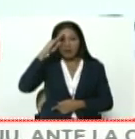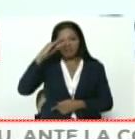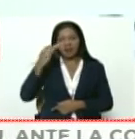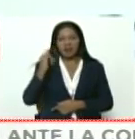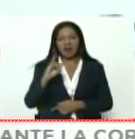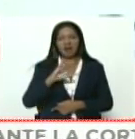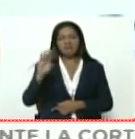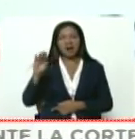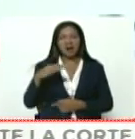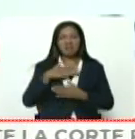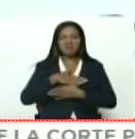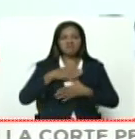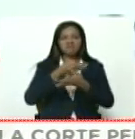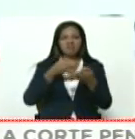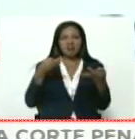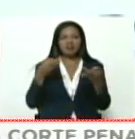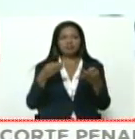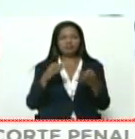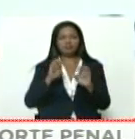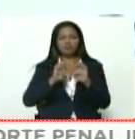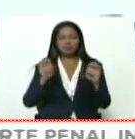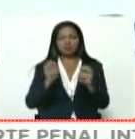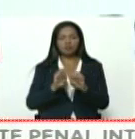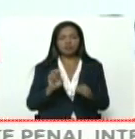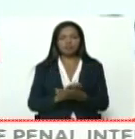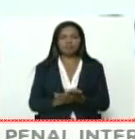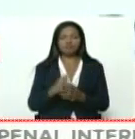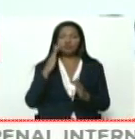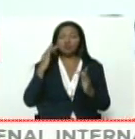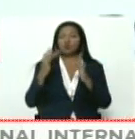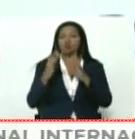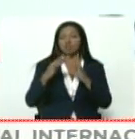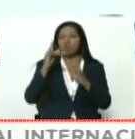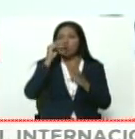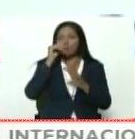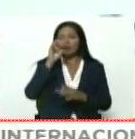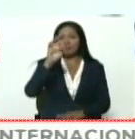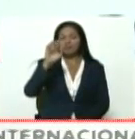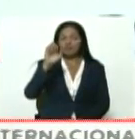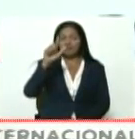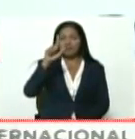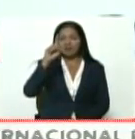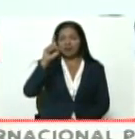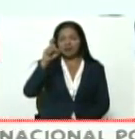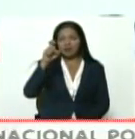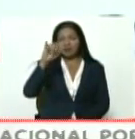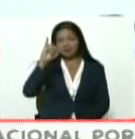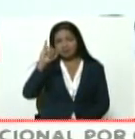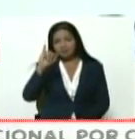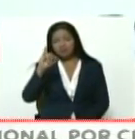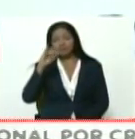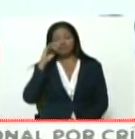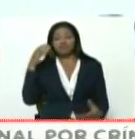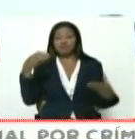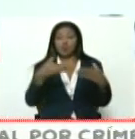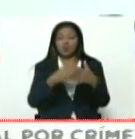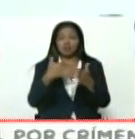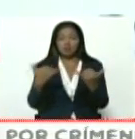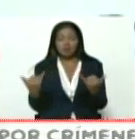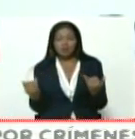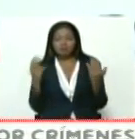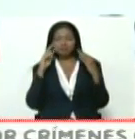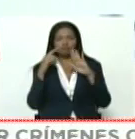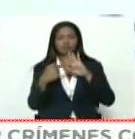en calidad educativa. Así que pónganse en contacto con el general Félix Osorio, reúnanse y que él les